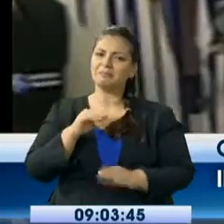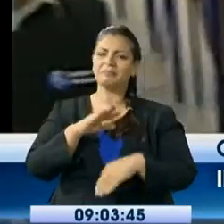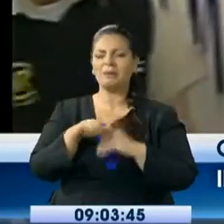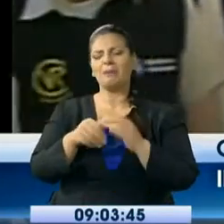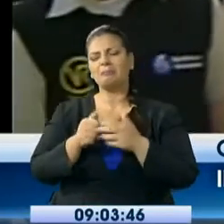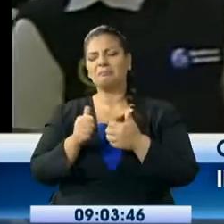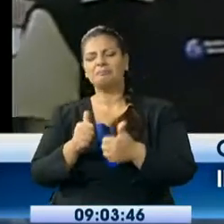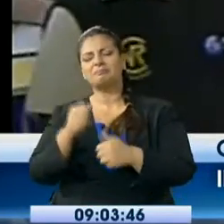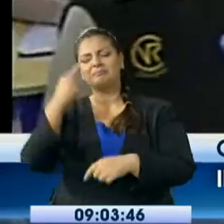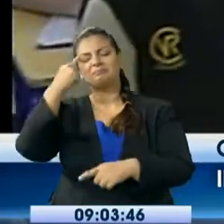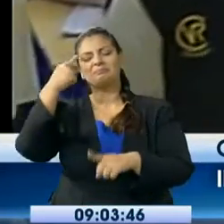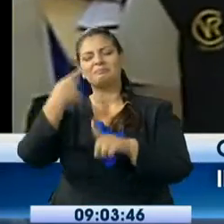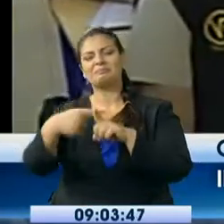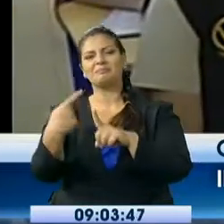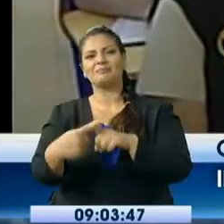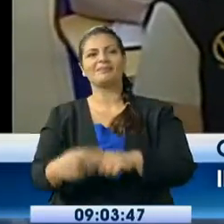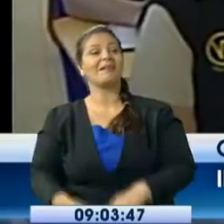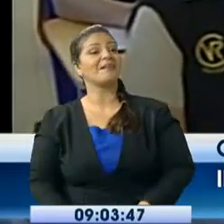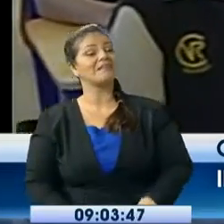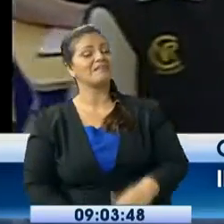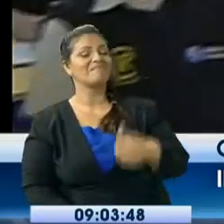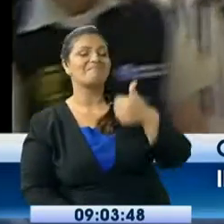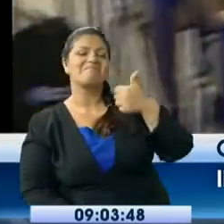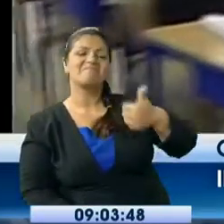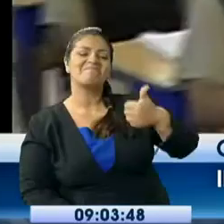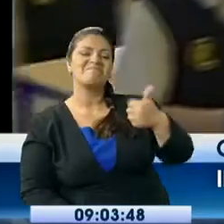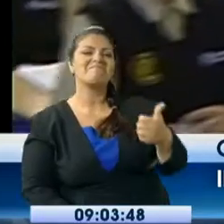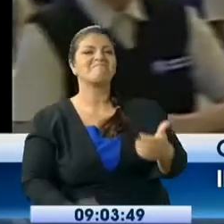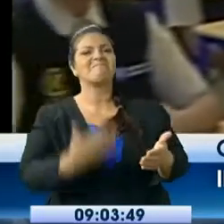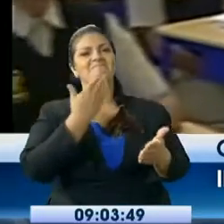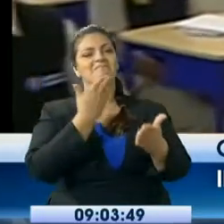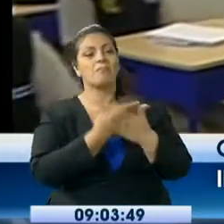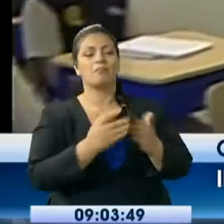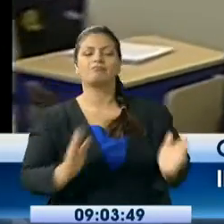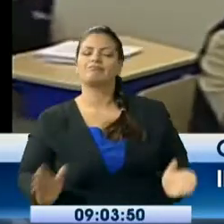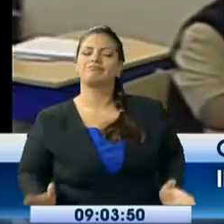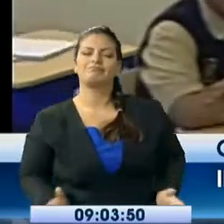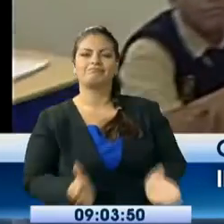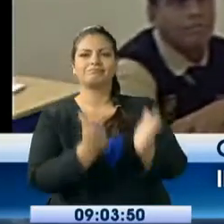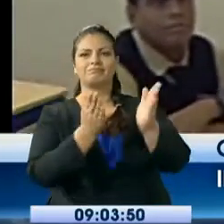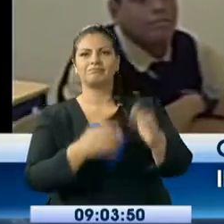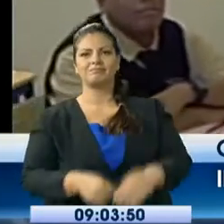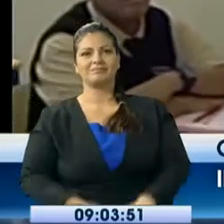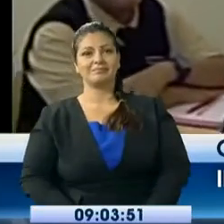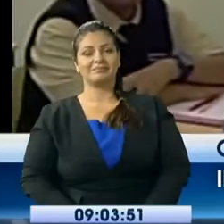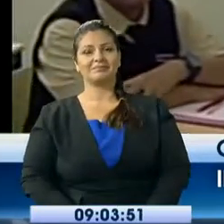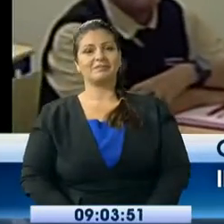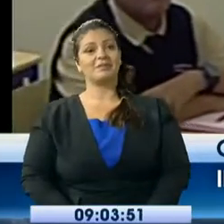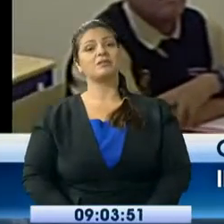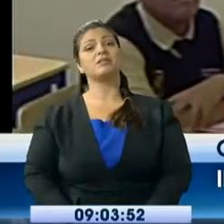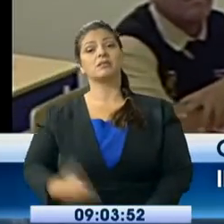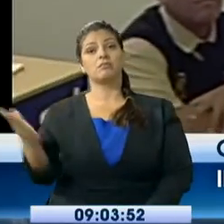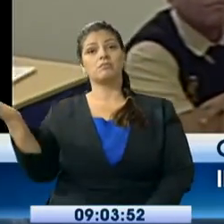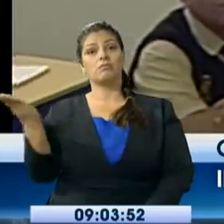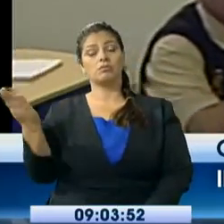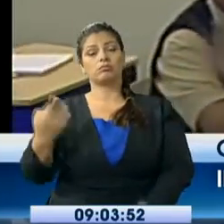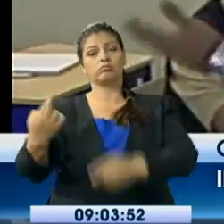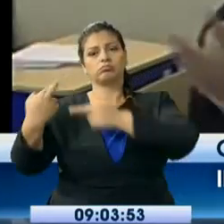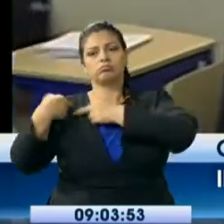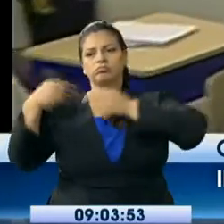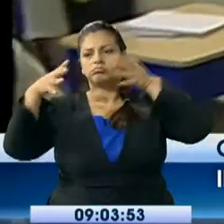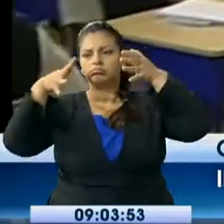totalmente seguro de eso, profesor. Muchísimas gracias. Suerte también para usted, para los maestros, porque ellos también son quienes van a depositar los conocimientos en cada uno de